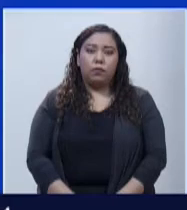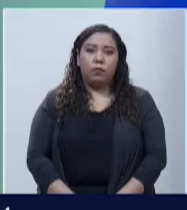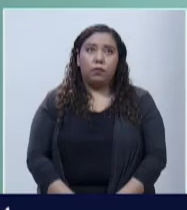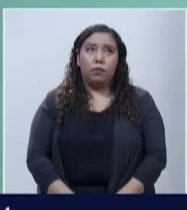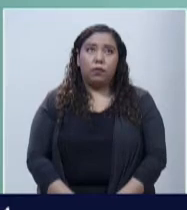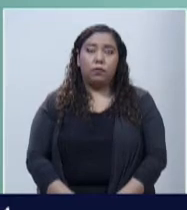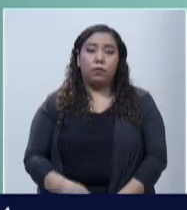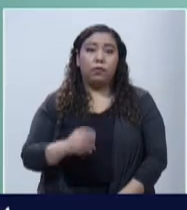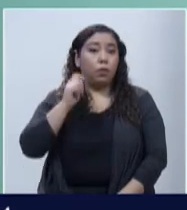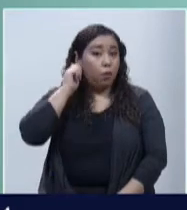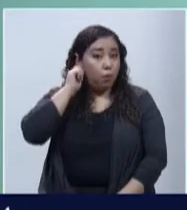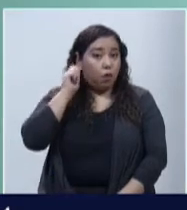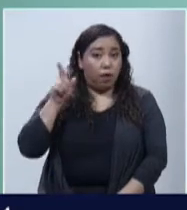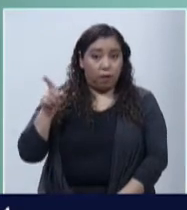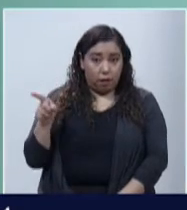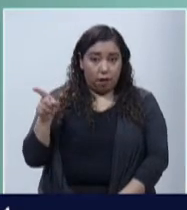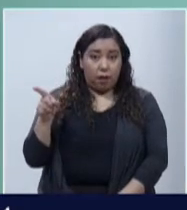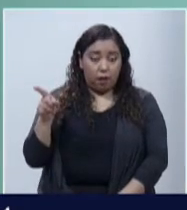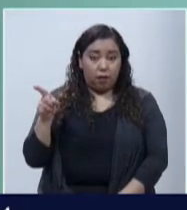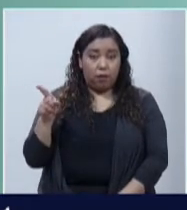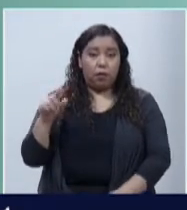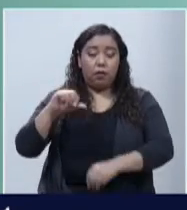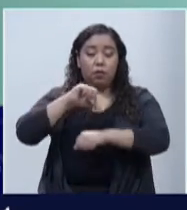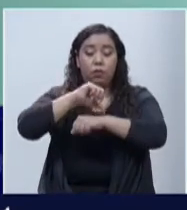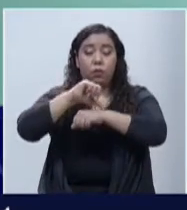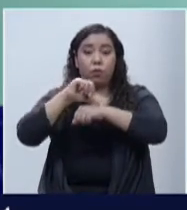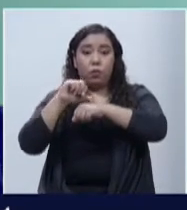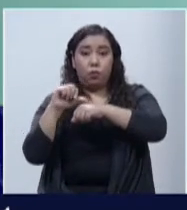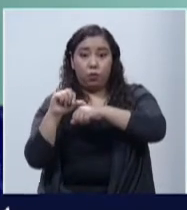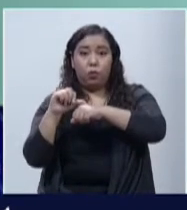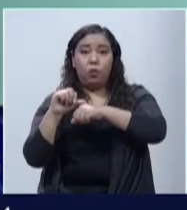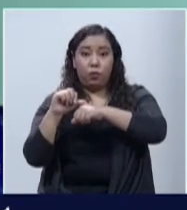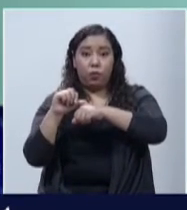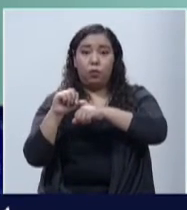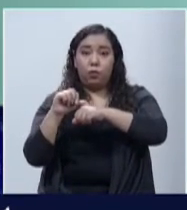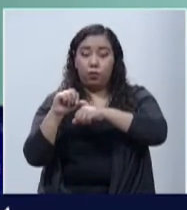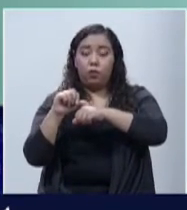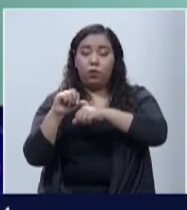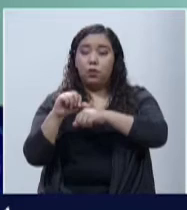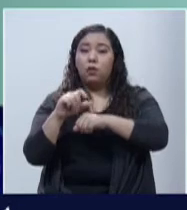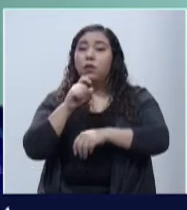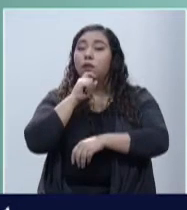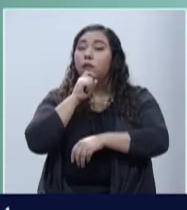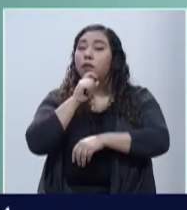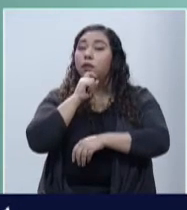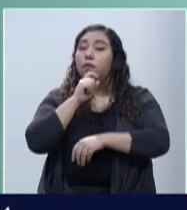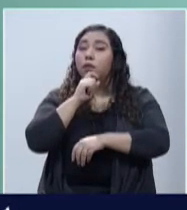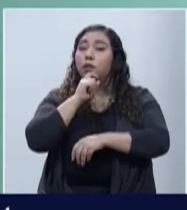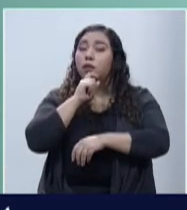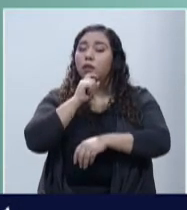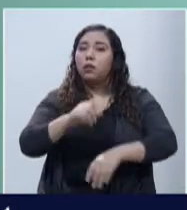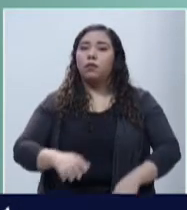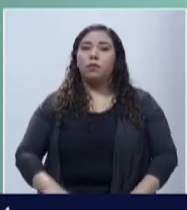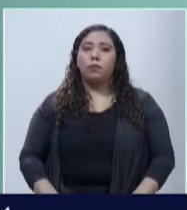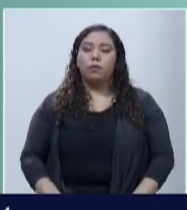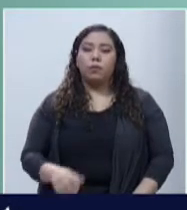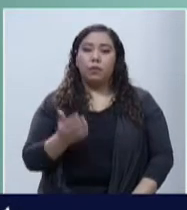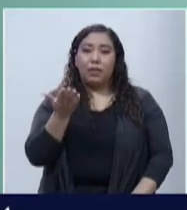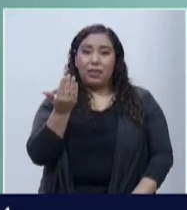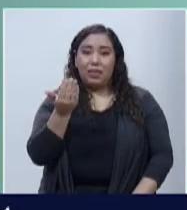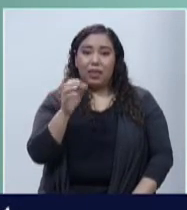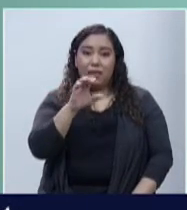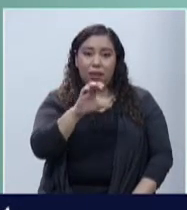a esta paciente se le realizó lo que fue una cirugía de alta complejidad en el cual se le recetó o le quitamos 15 centímetros